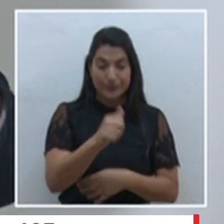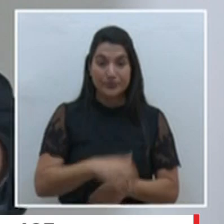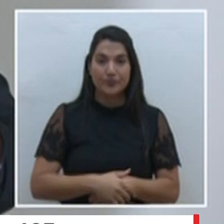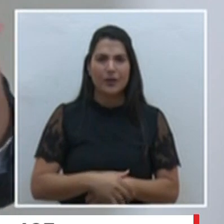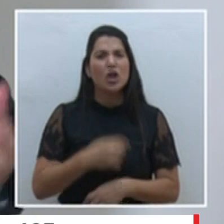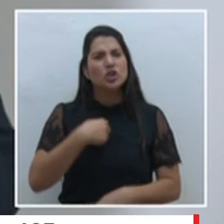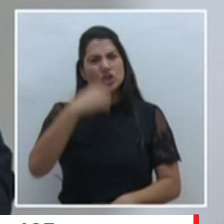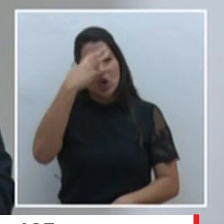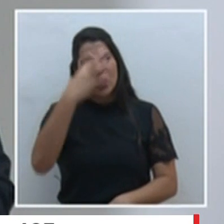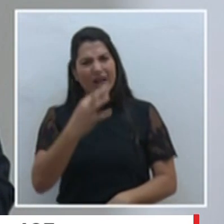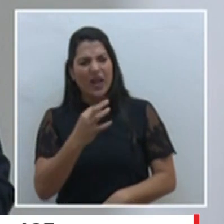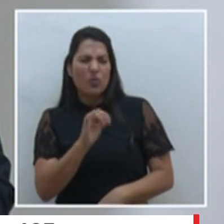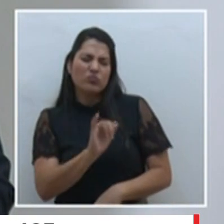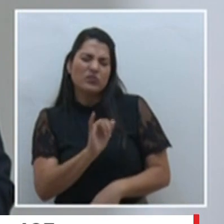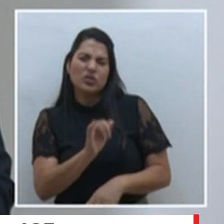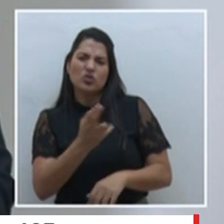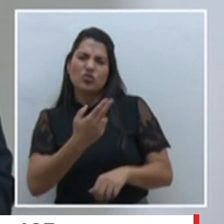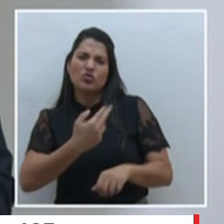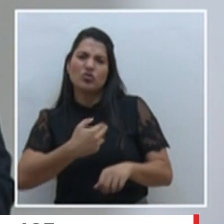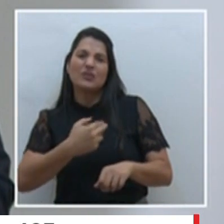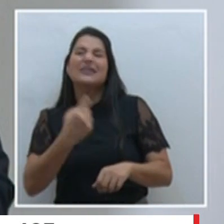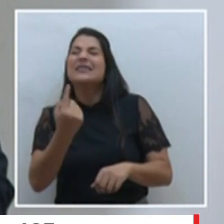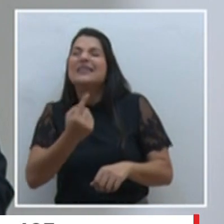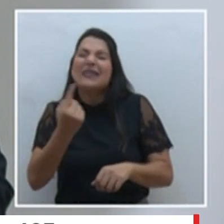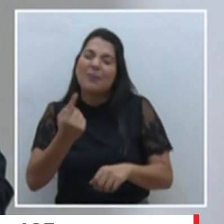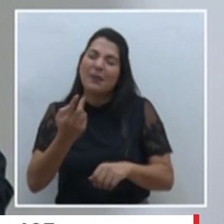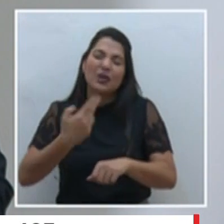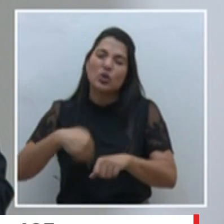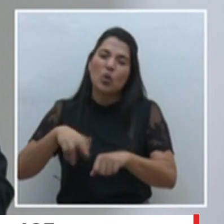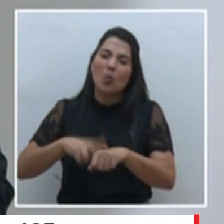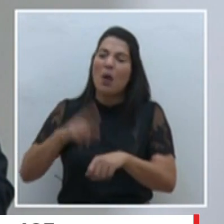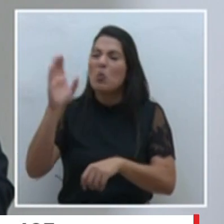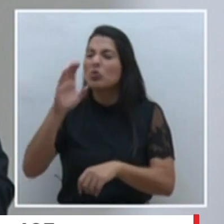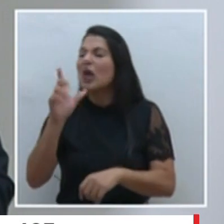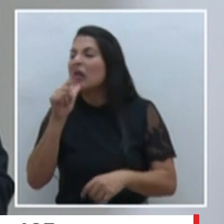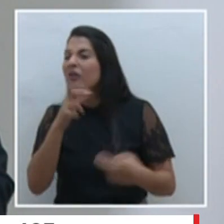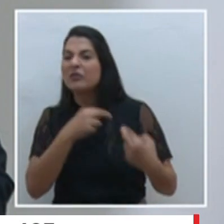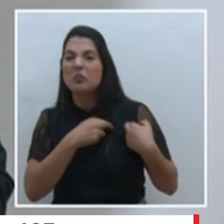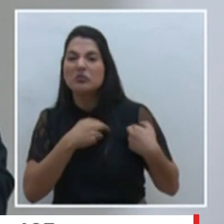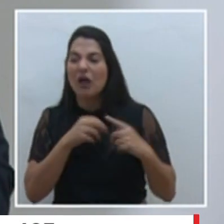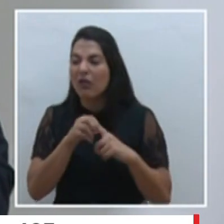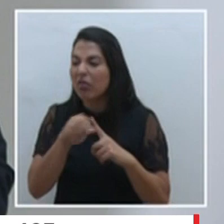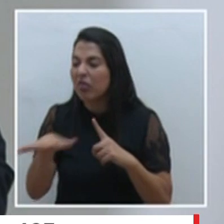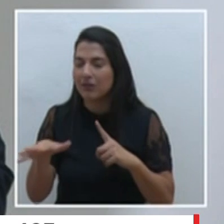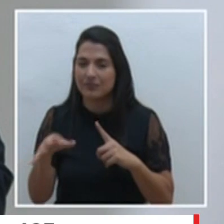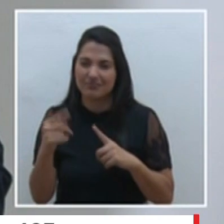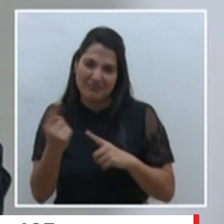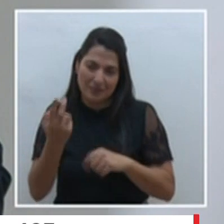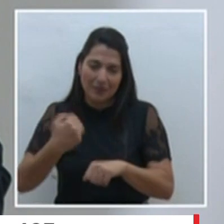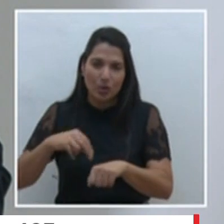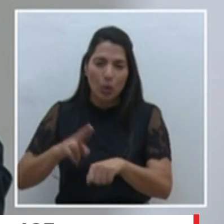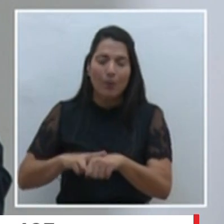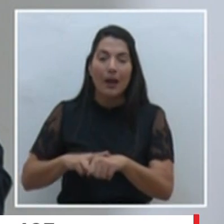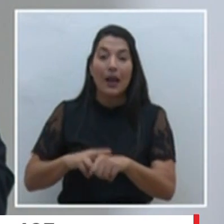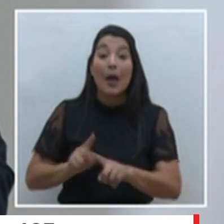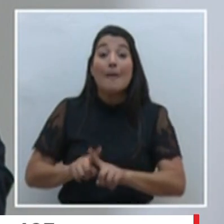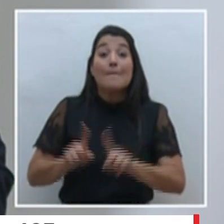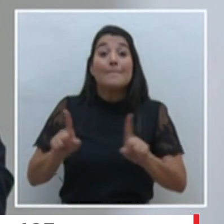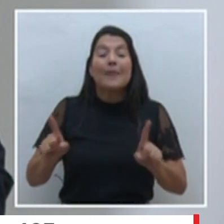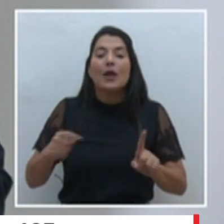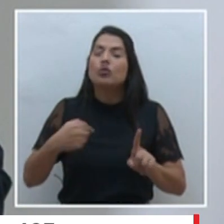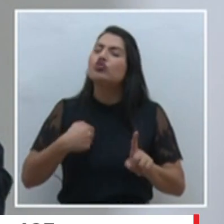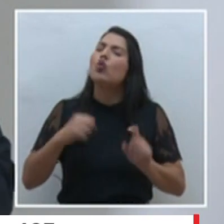creo que es parte de la naturaleza humana buscar un responsable de los contagios. Yo les puedo asegurar que ningún